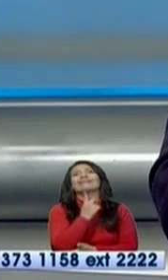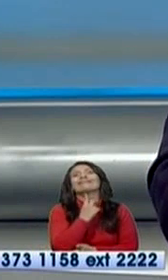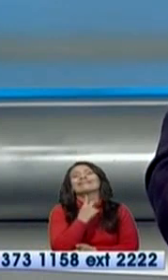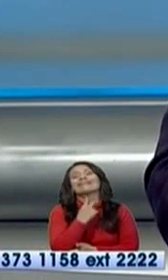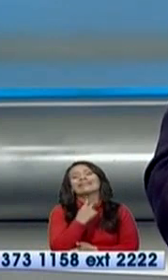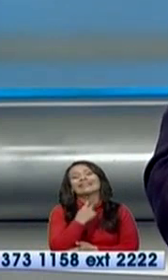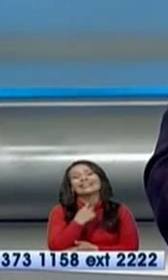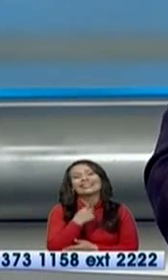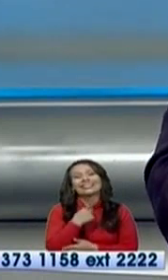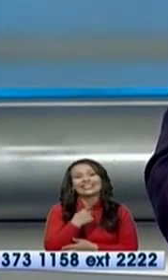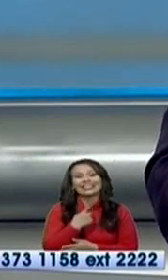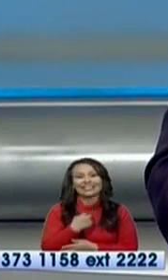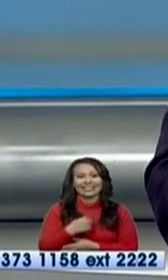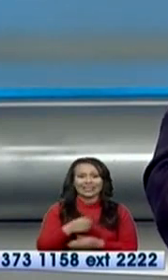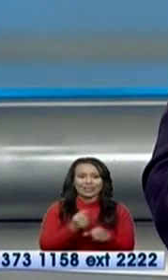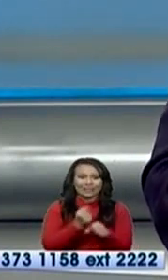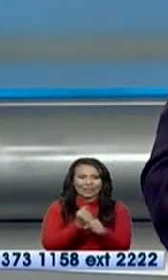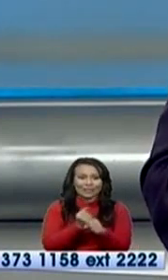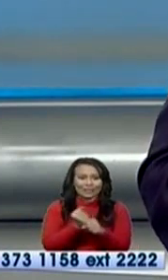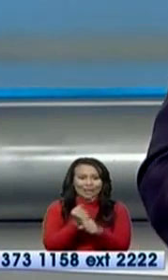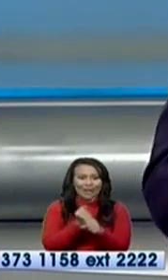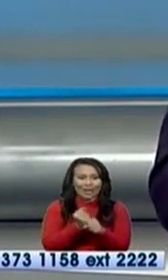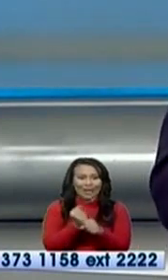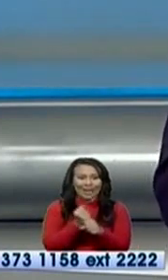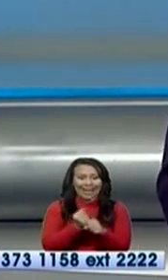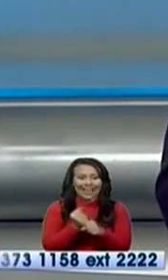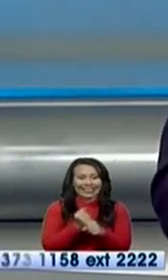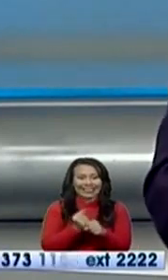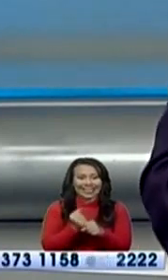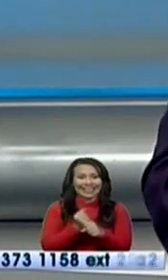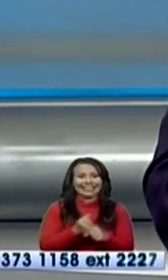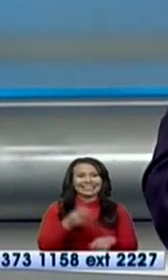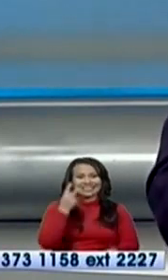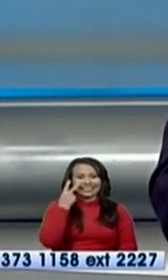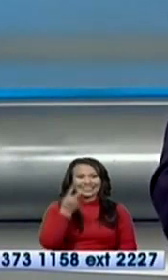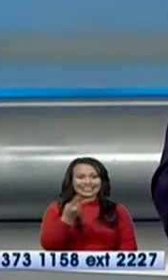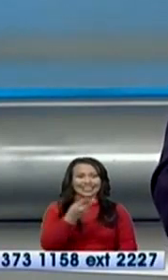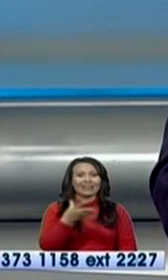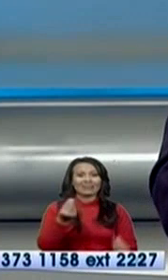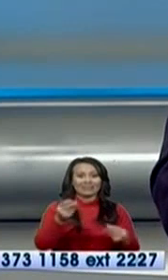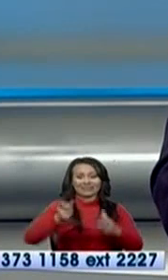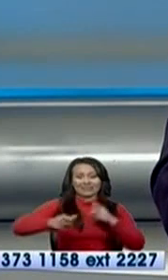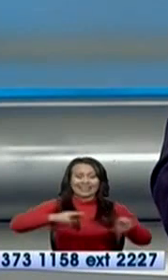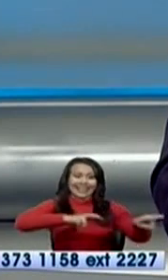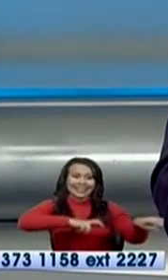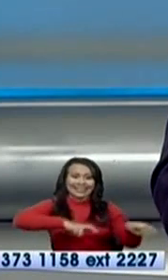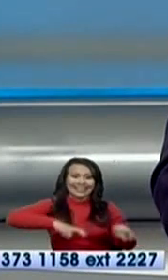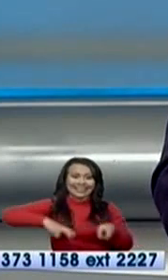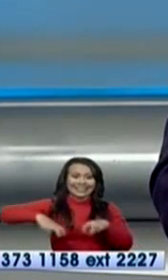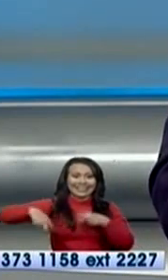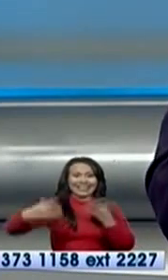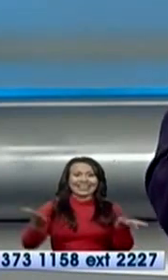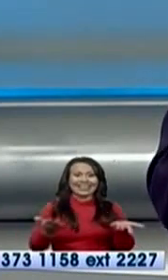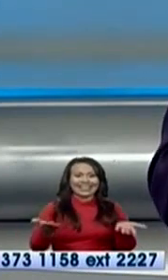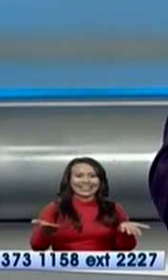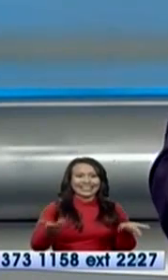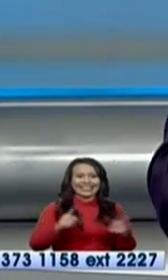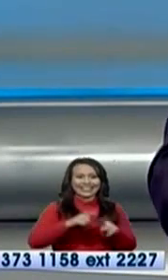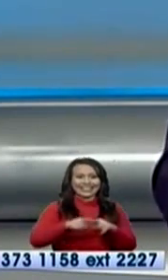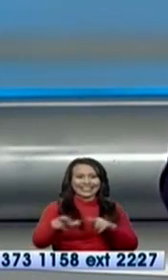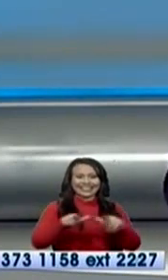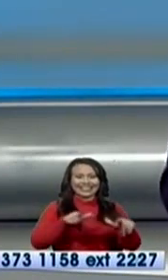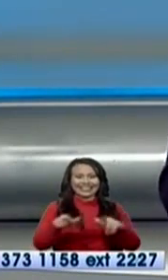menos, el chocolate. En la provincia de Los Ríos, un grupo de agricultores decidió emprender su fabricación en